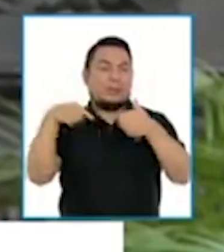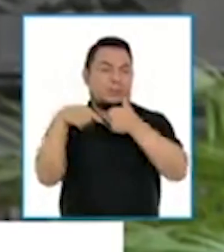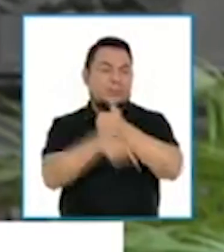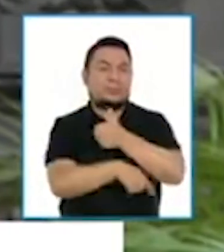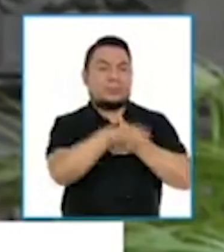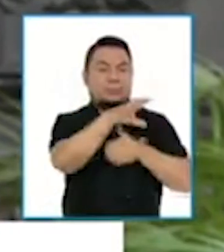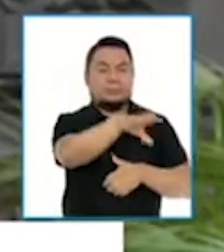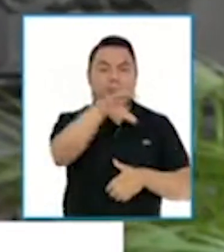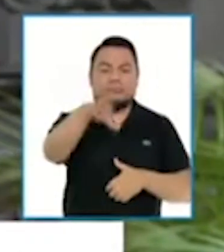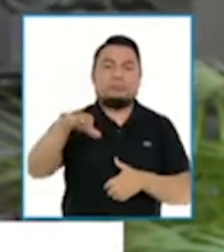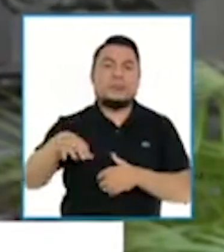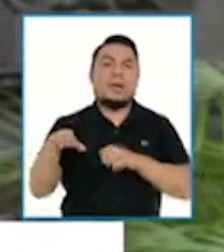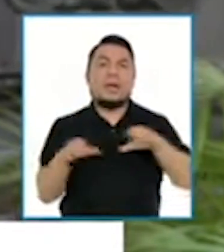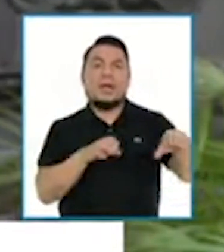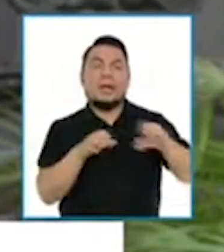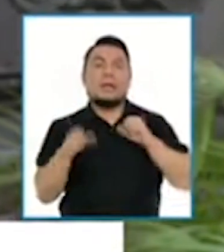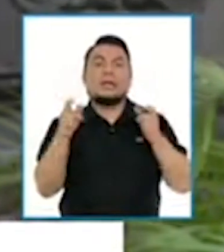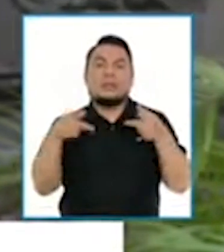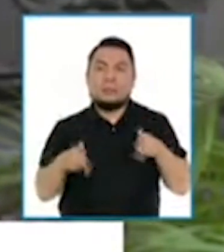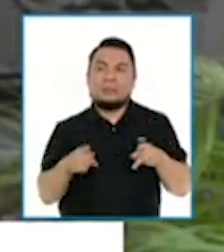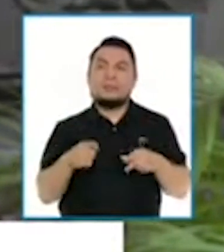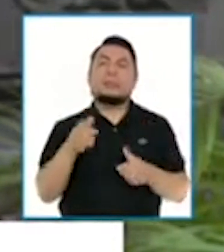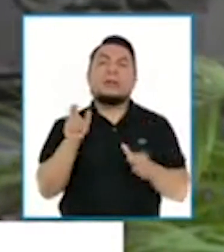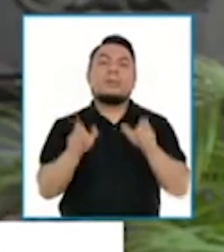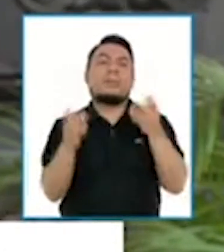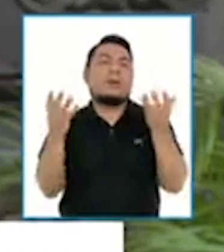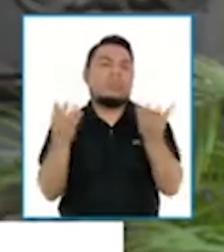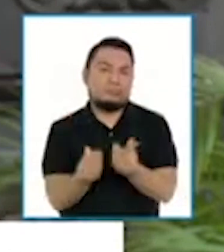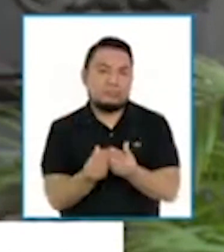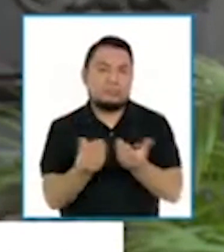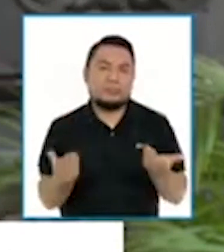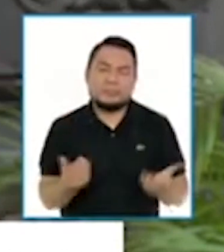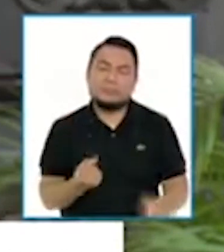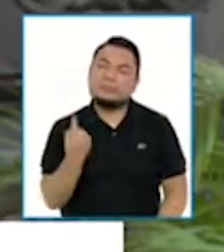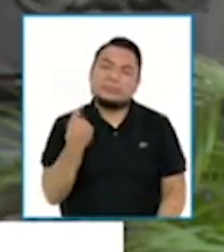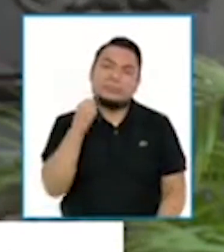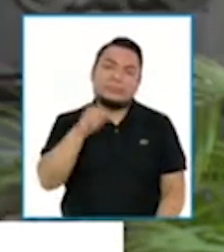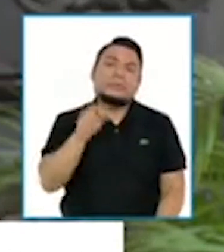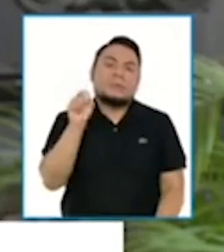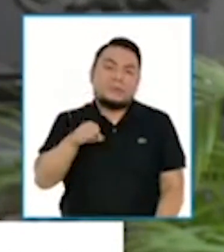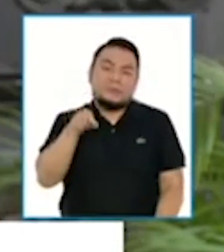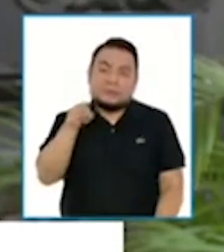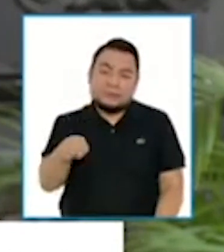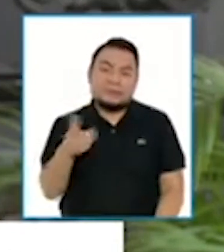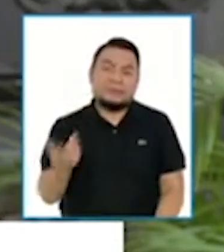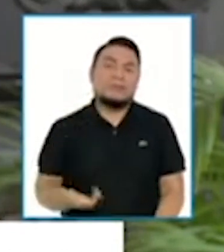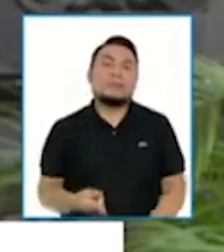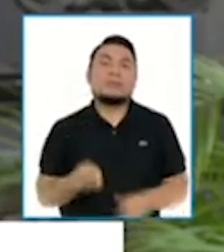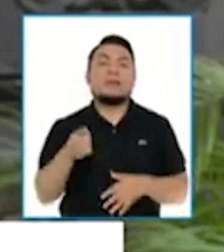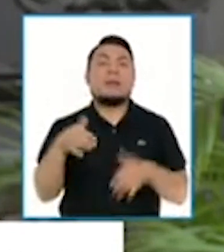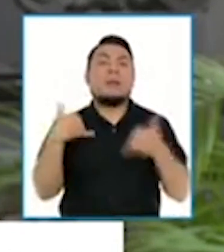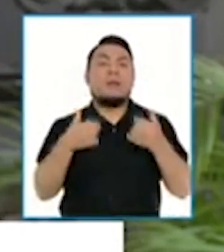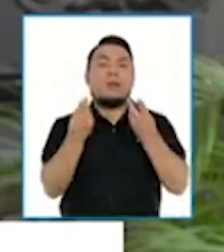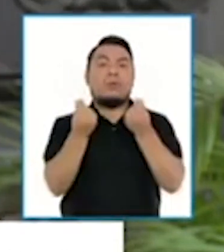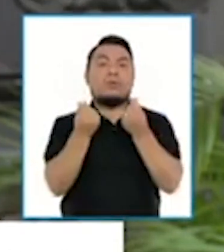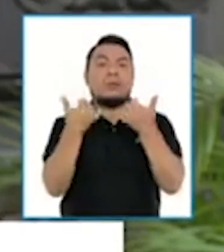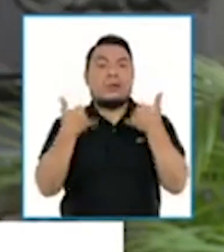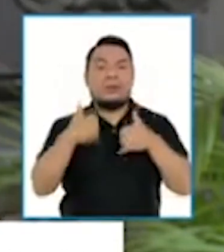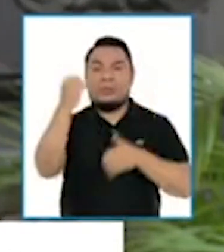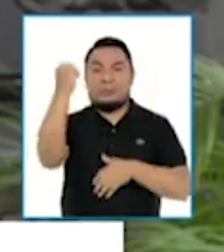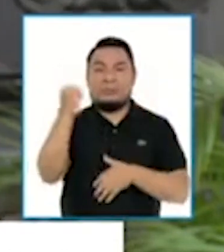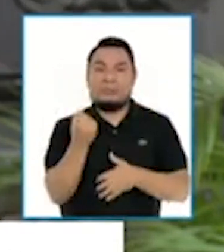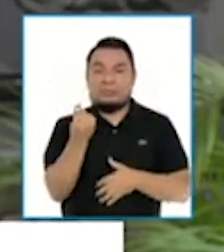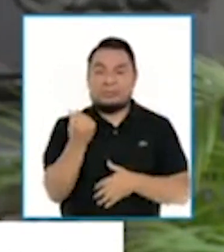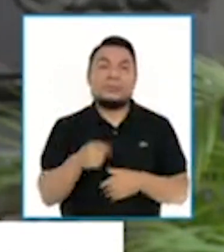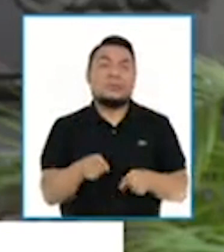tipos de actividades a las que se les está permitiendo un aforo mínimo, que son efectivamente casinos tragamonedas, pero